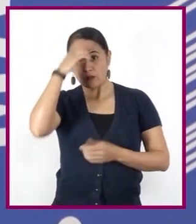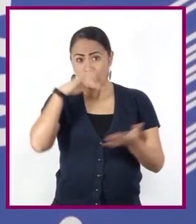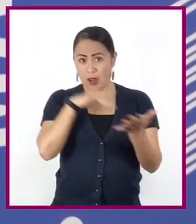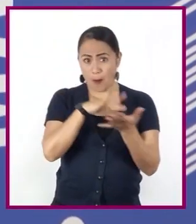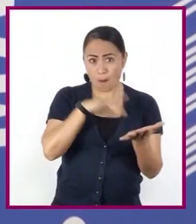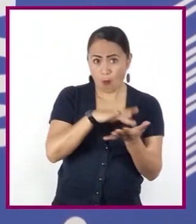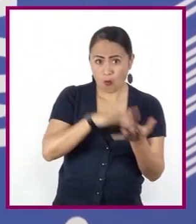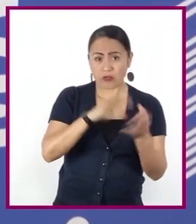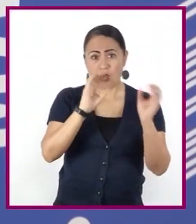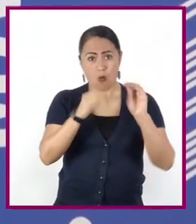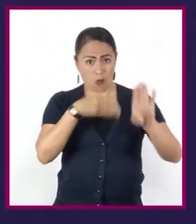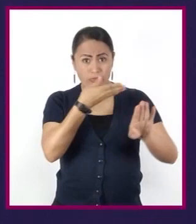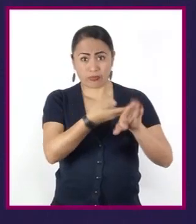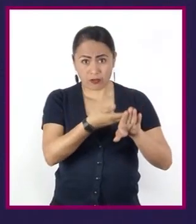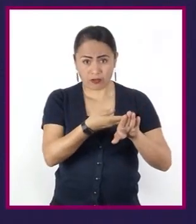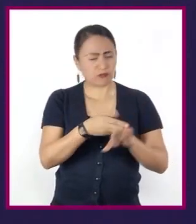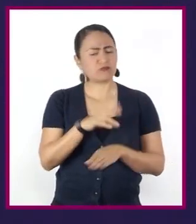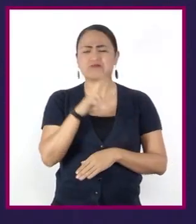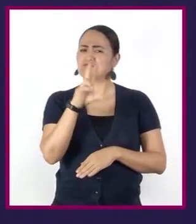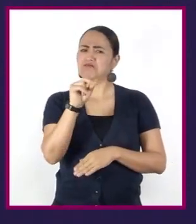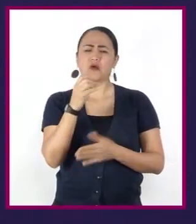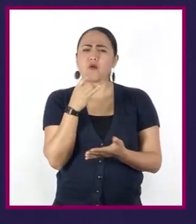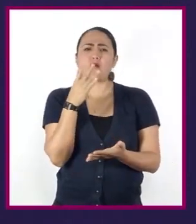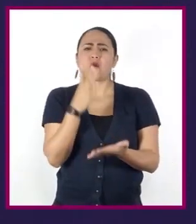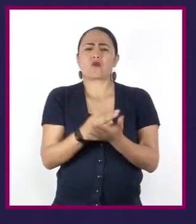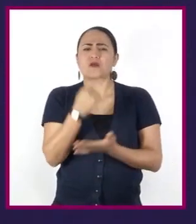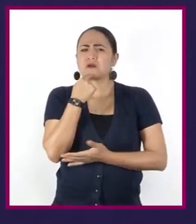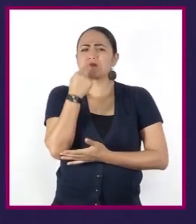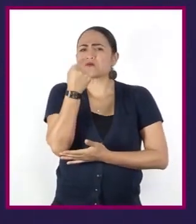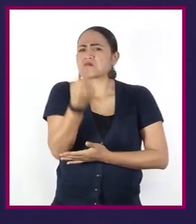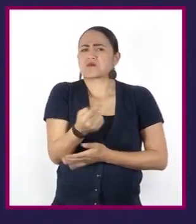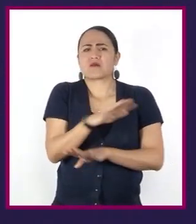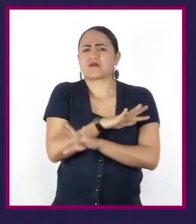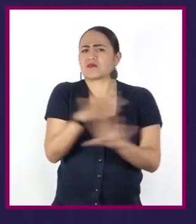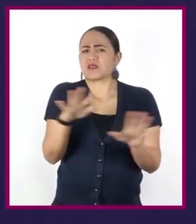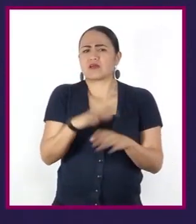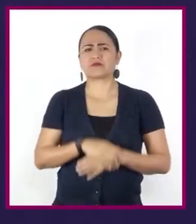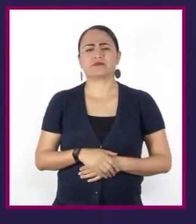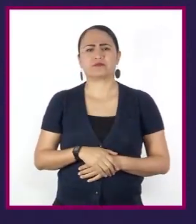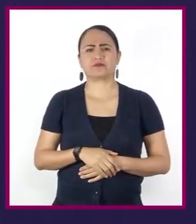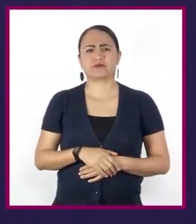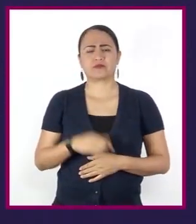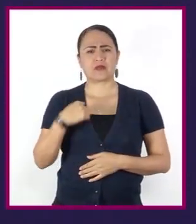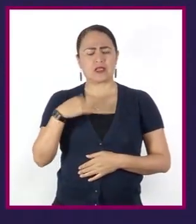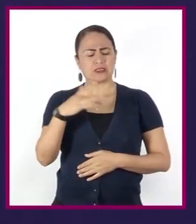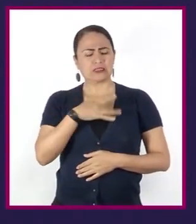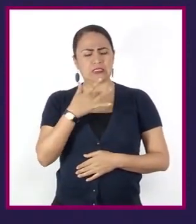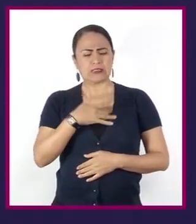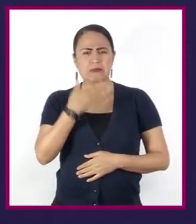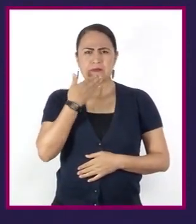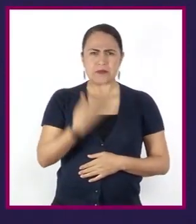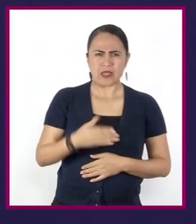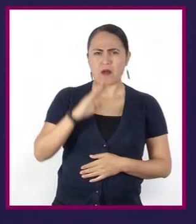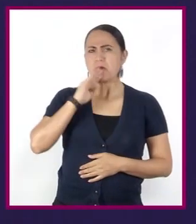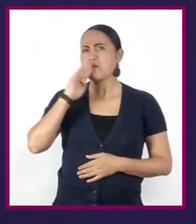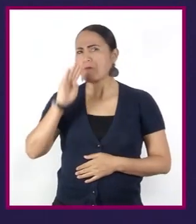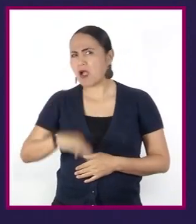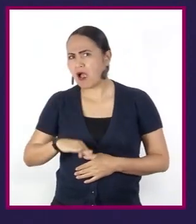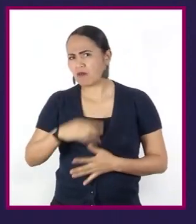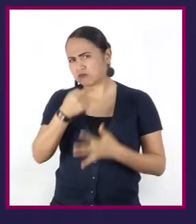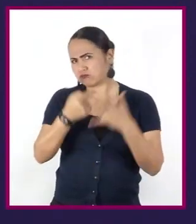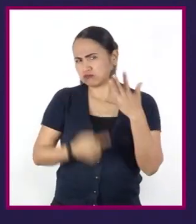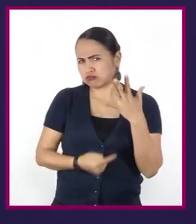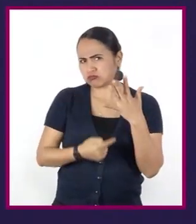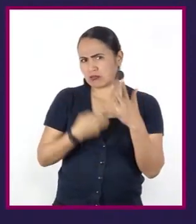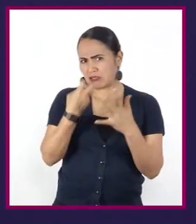postura. Solo se dice lo que pasó, sin ninguna posición ante la noticia o juicio de valor para